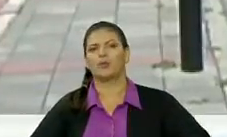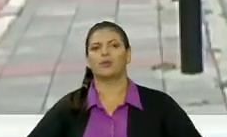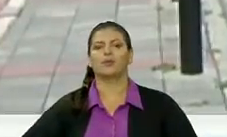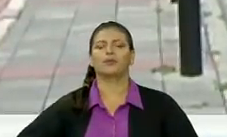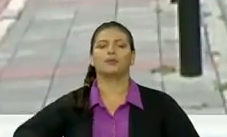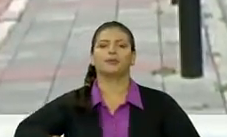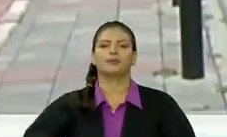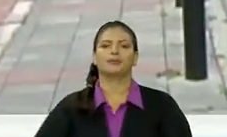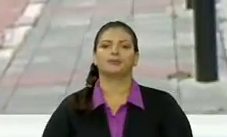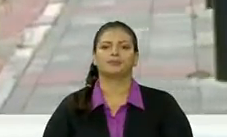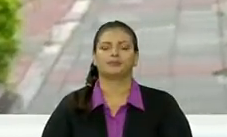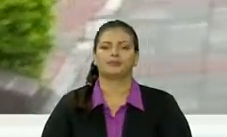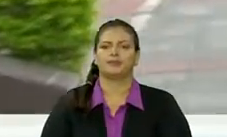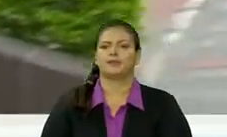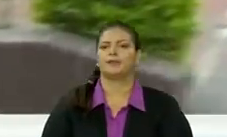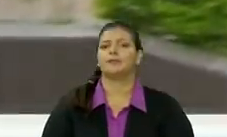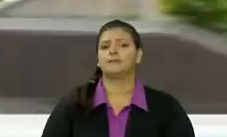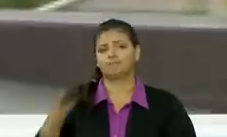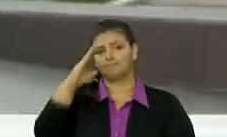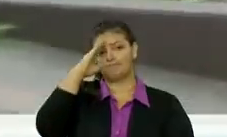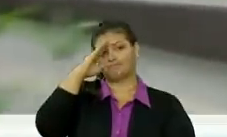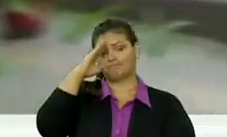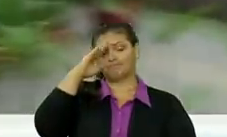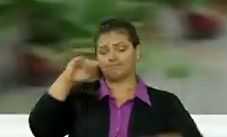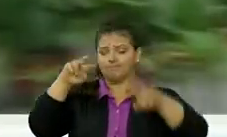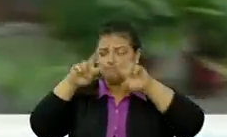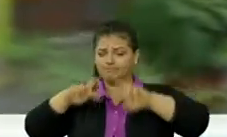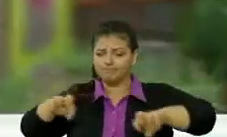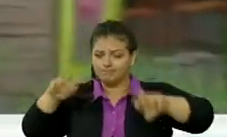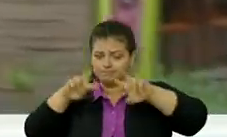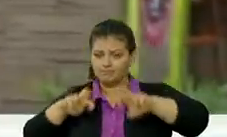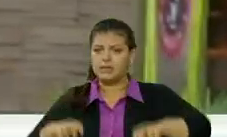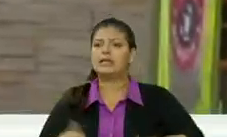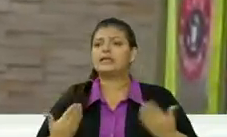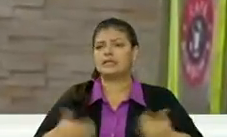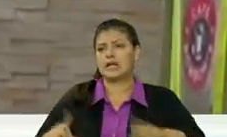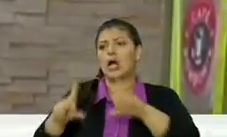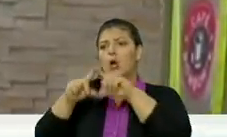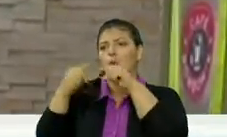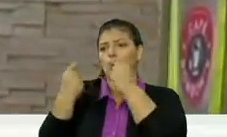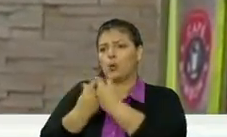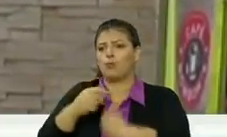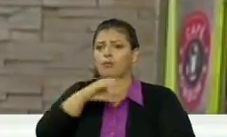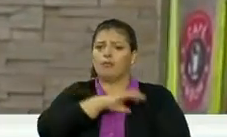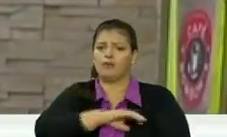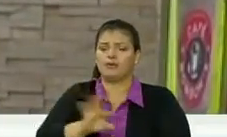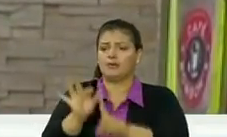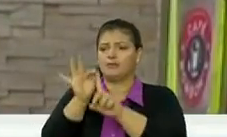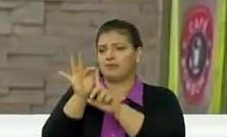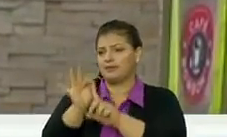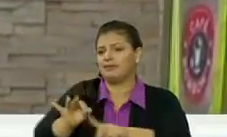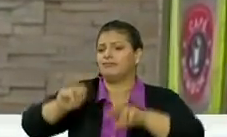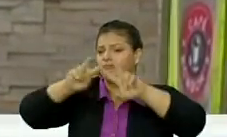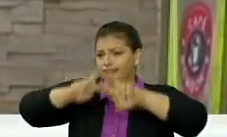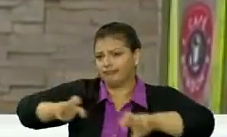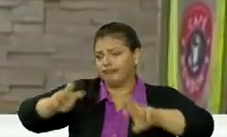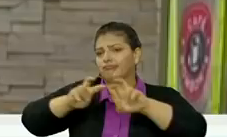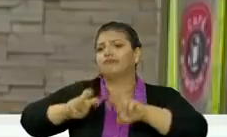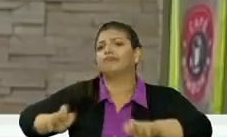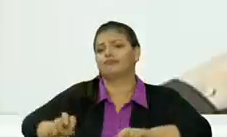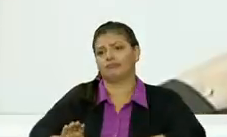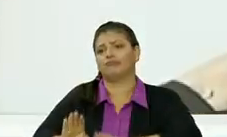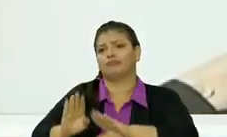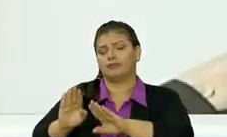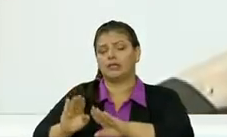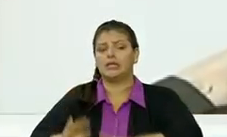elementos del orden investigan el caso. Ya los equipos de CIPROBAN están trabajando en este bar Bunz. Se